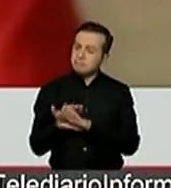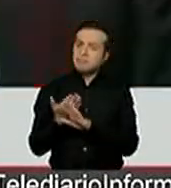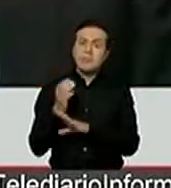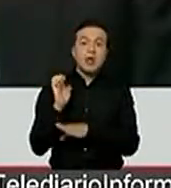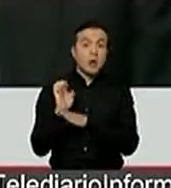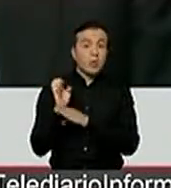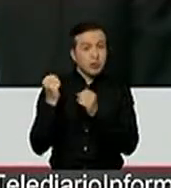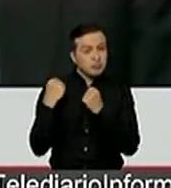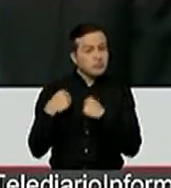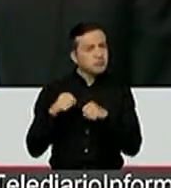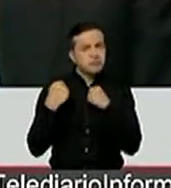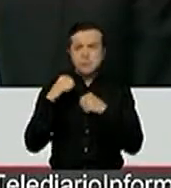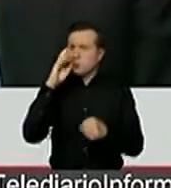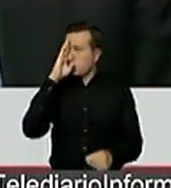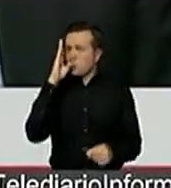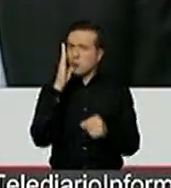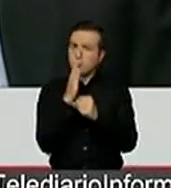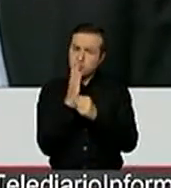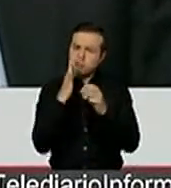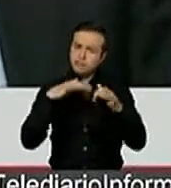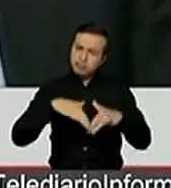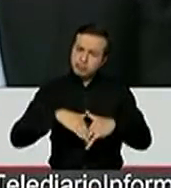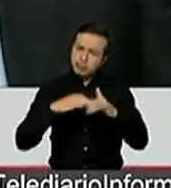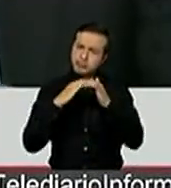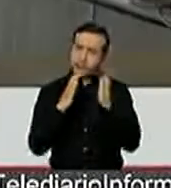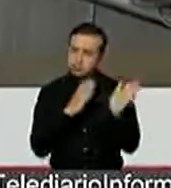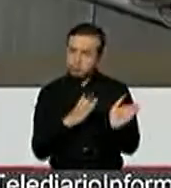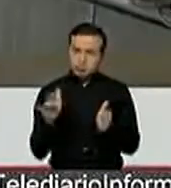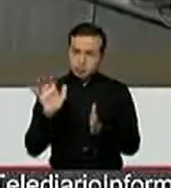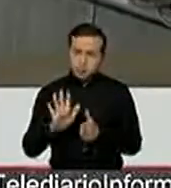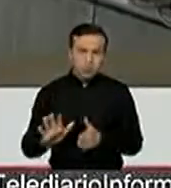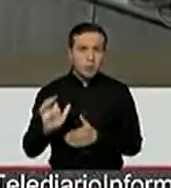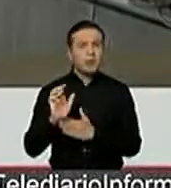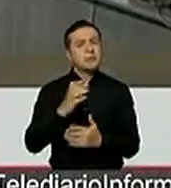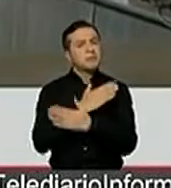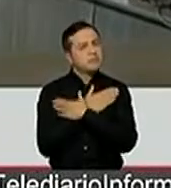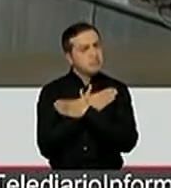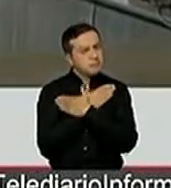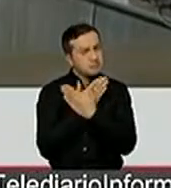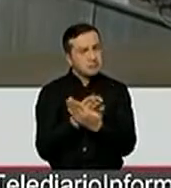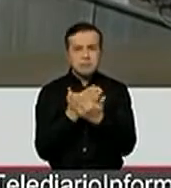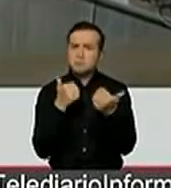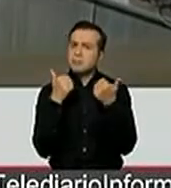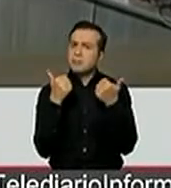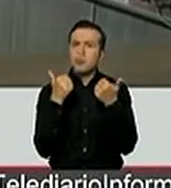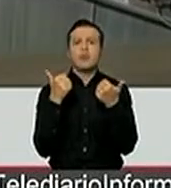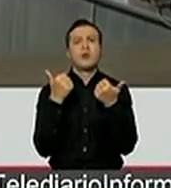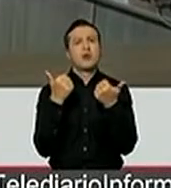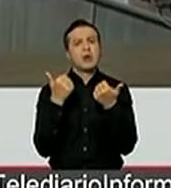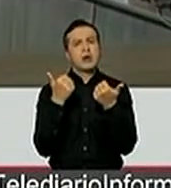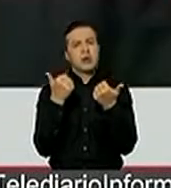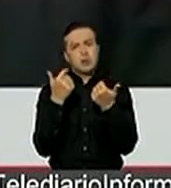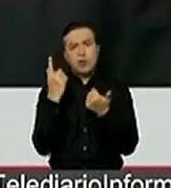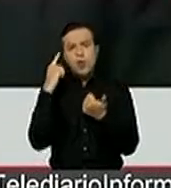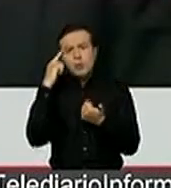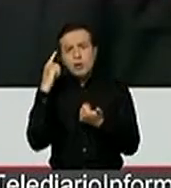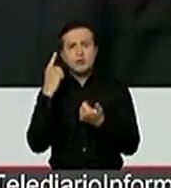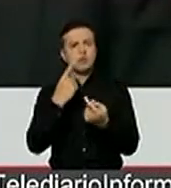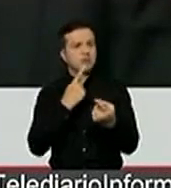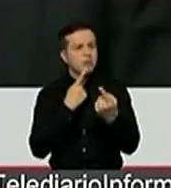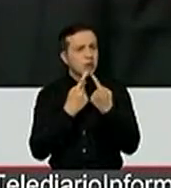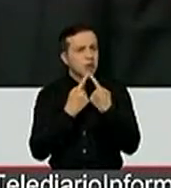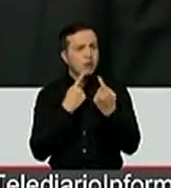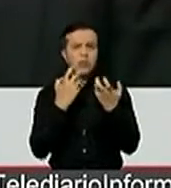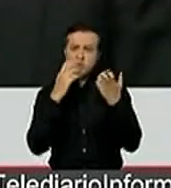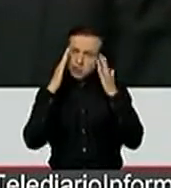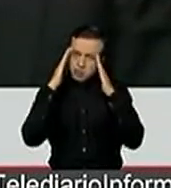Ecuador, que tienen como objetivo restablecer el orden en el país. Felicitan el esfuerzo por abrir espacios de diálogo y entendimiento de manera de